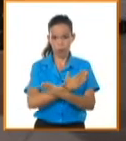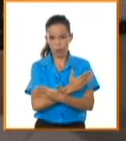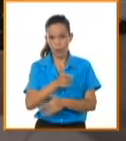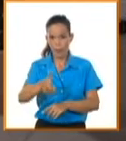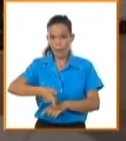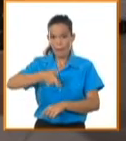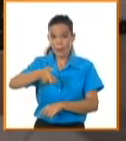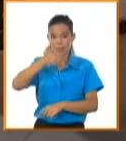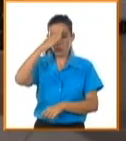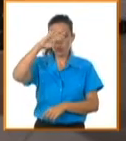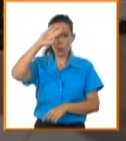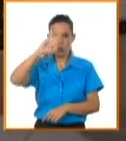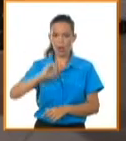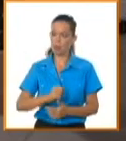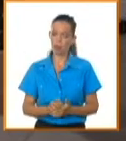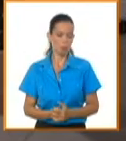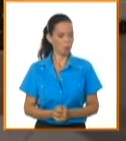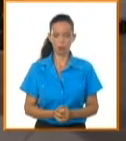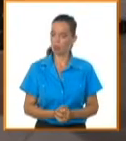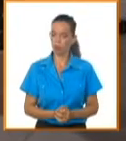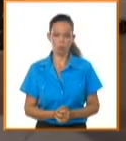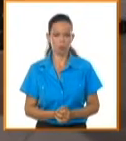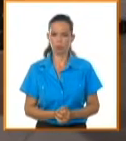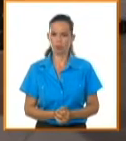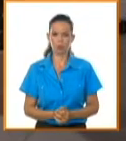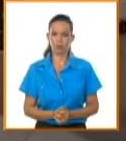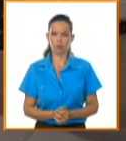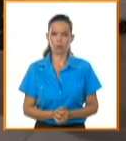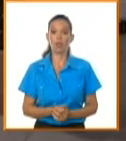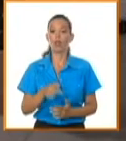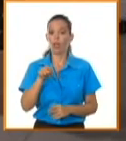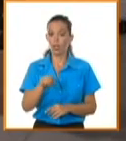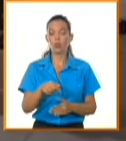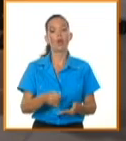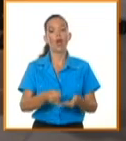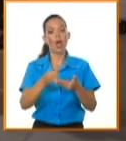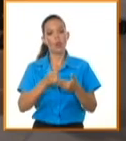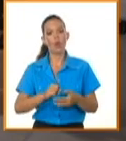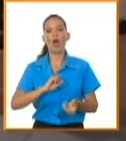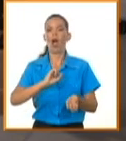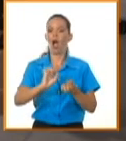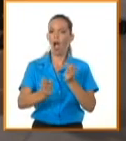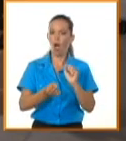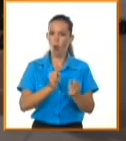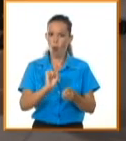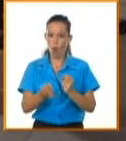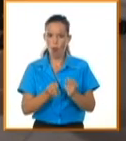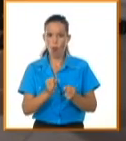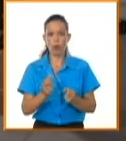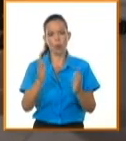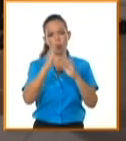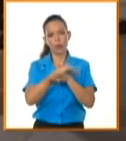ni imprimir ni emitir que es importante en ahorro más en la situación que está